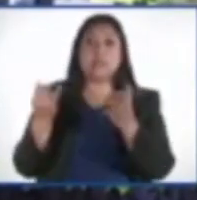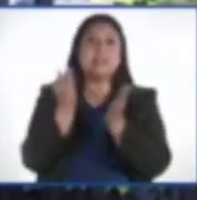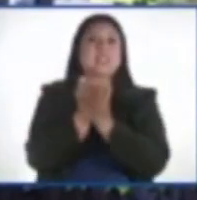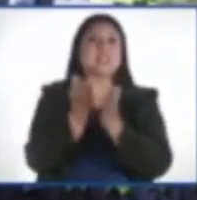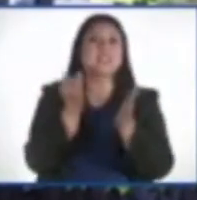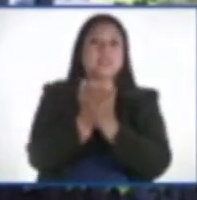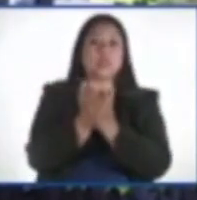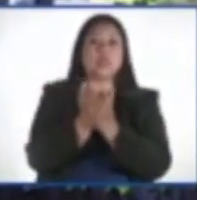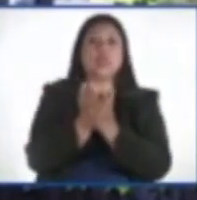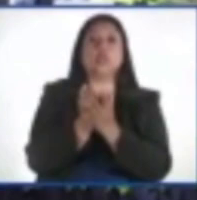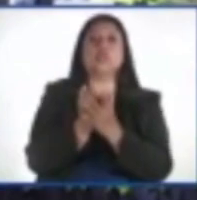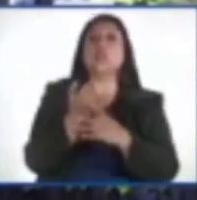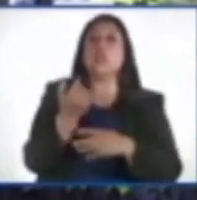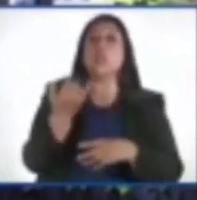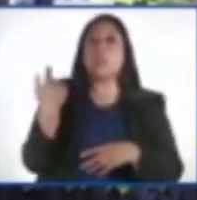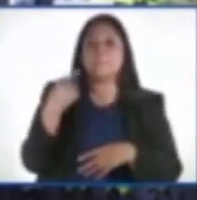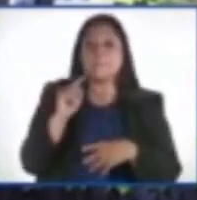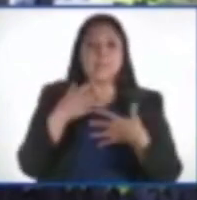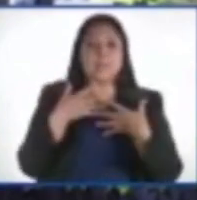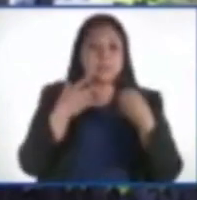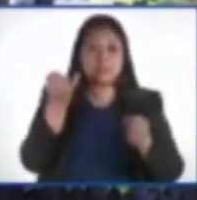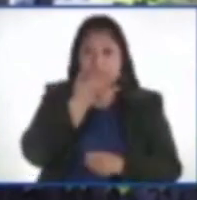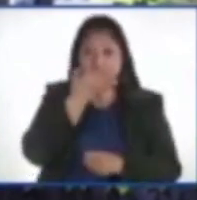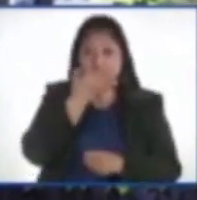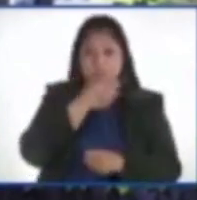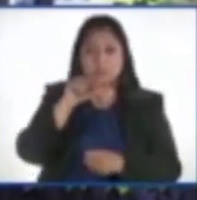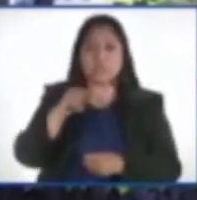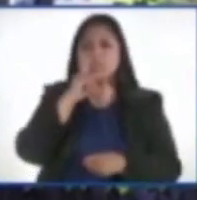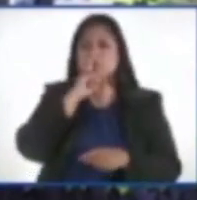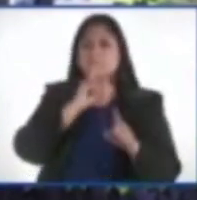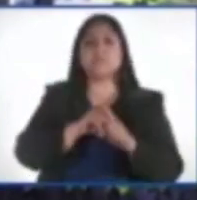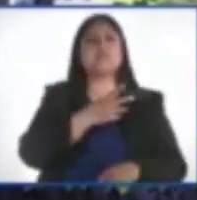la familia soy norma angélica pérez para 7 24 noticias